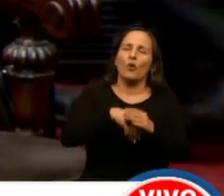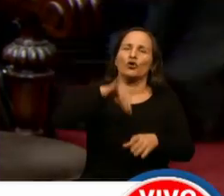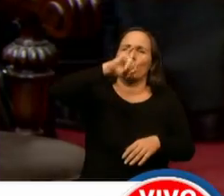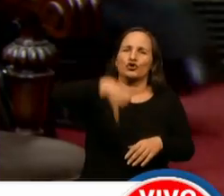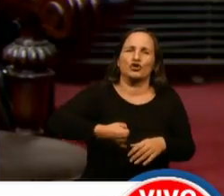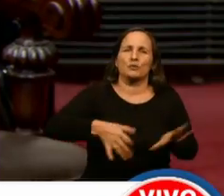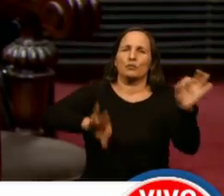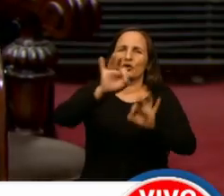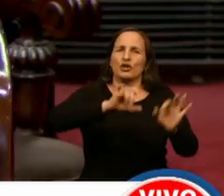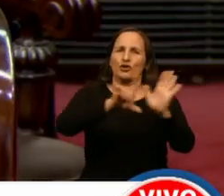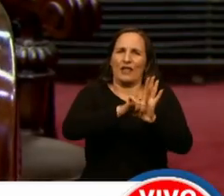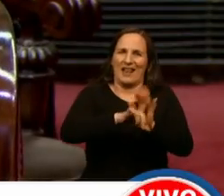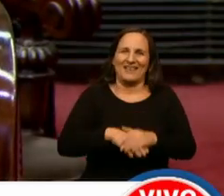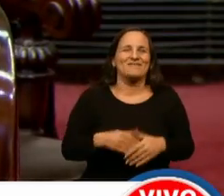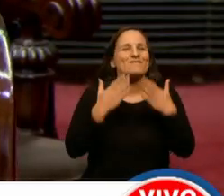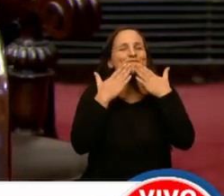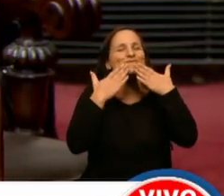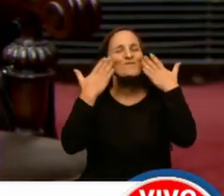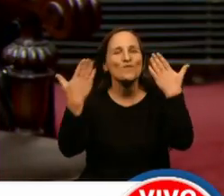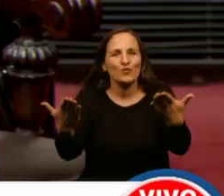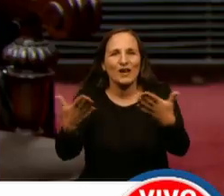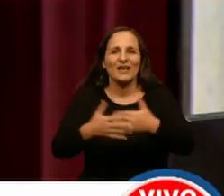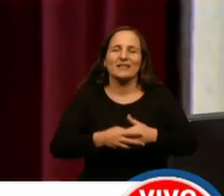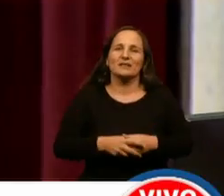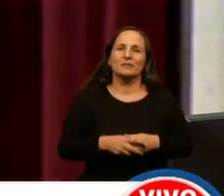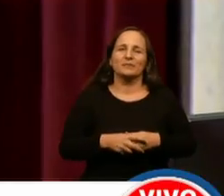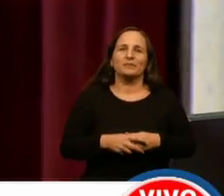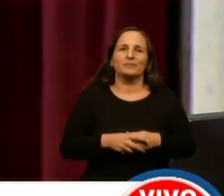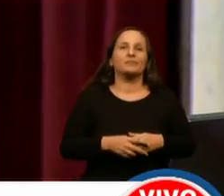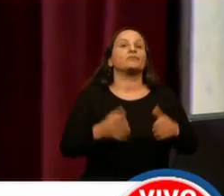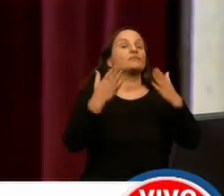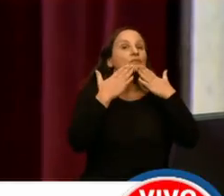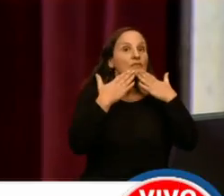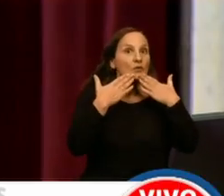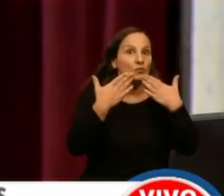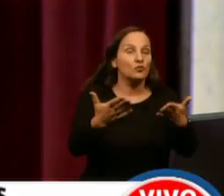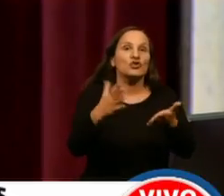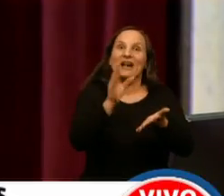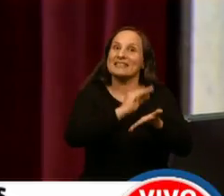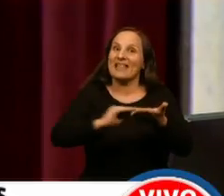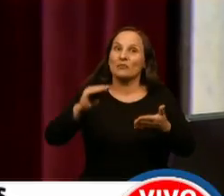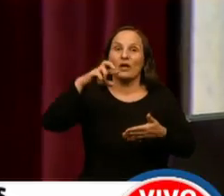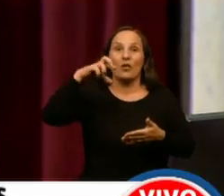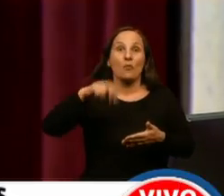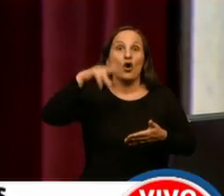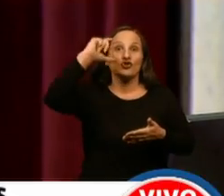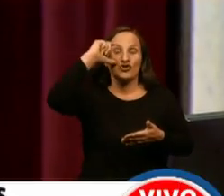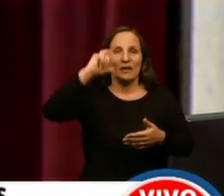a este proyecto muchas gracias muchas gracias diputado ponce